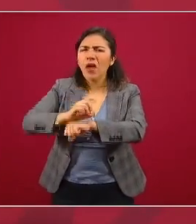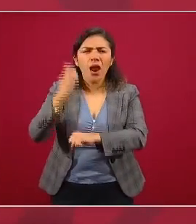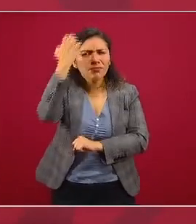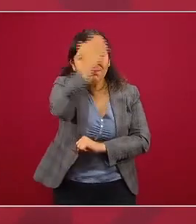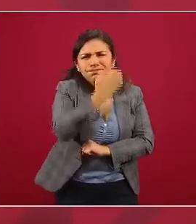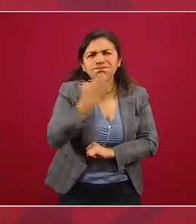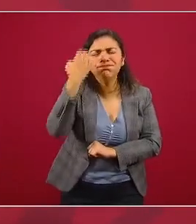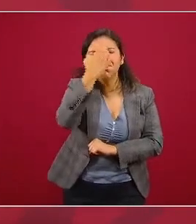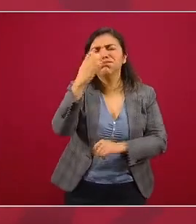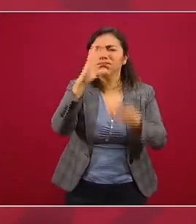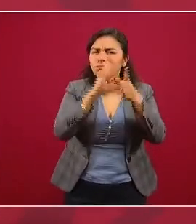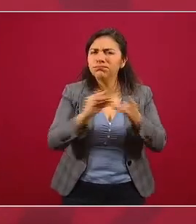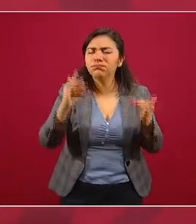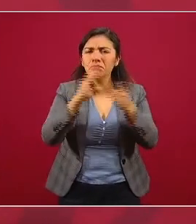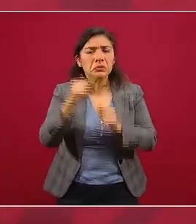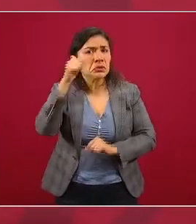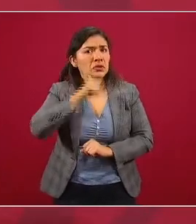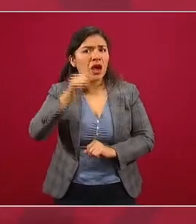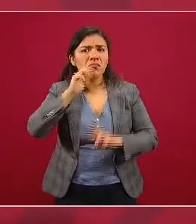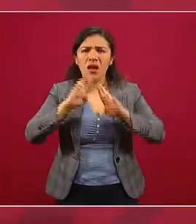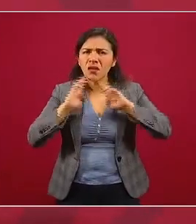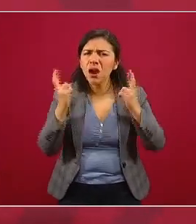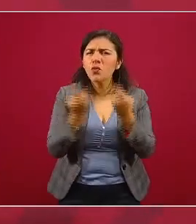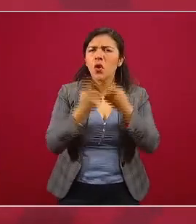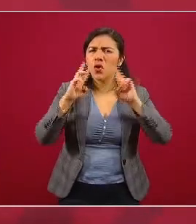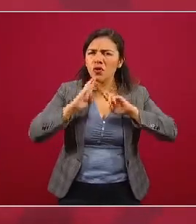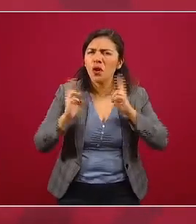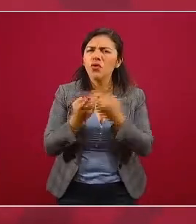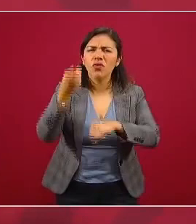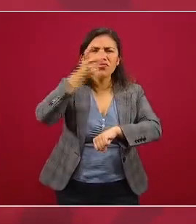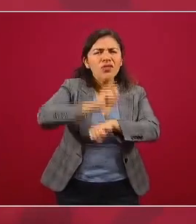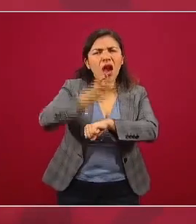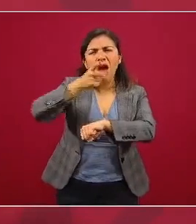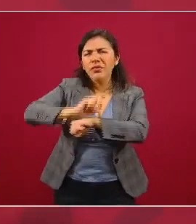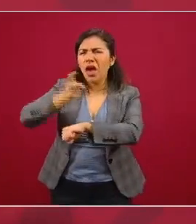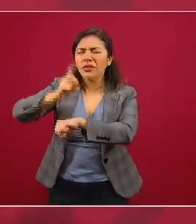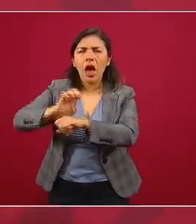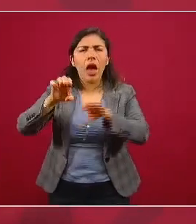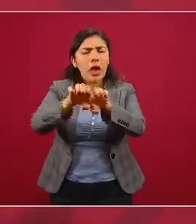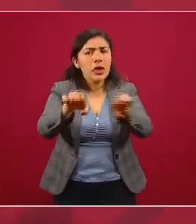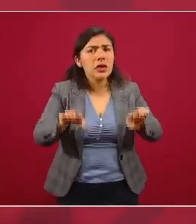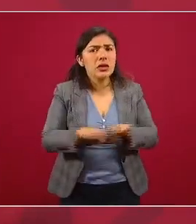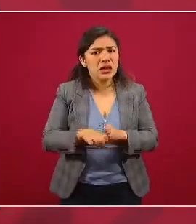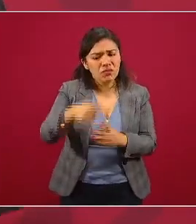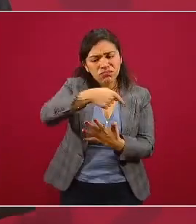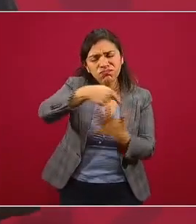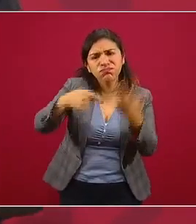Se reúne todos los días un equipo de